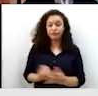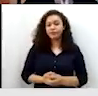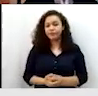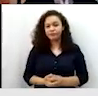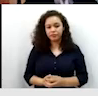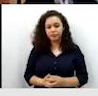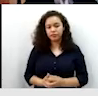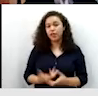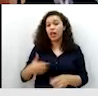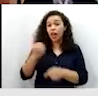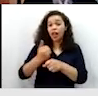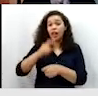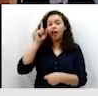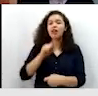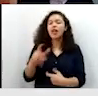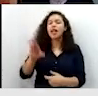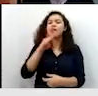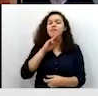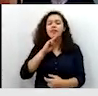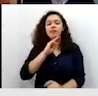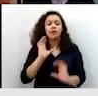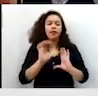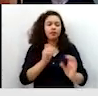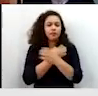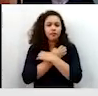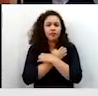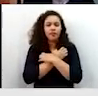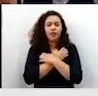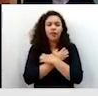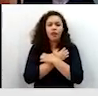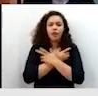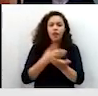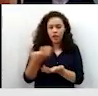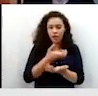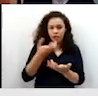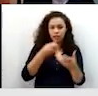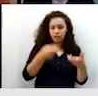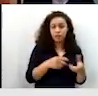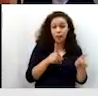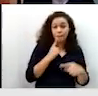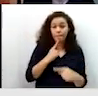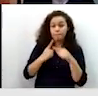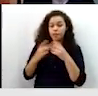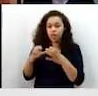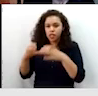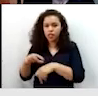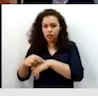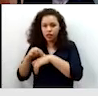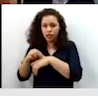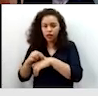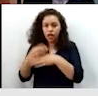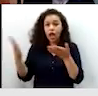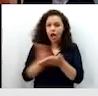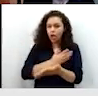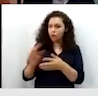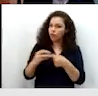sí la abuelita, ¿no? Como educó a nuestras mamás, que pues era la sopa de pasta con el guisado. Aparte, pues los frijolitos, que